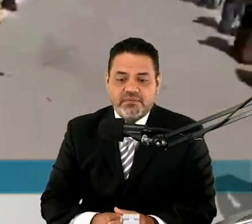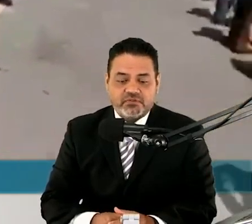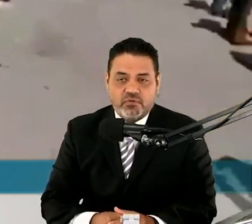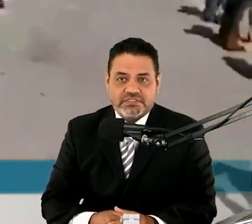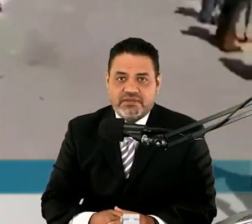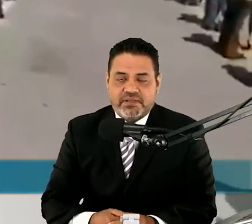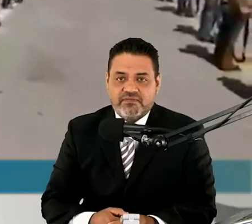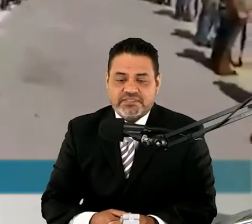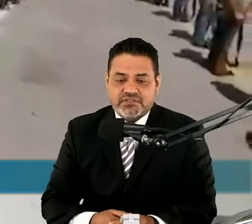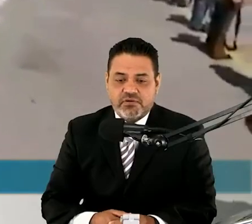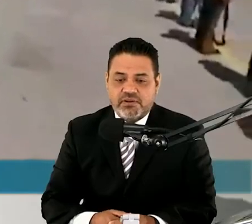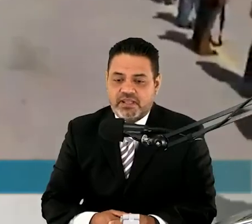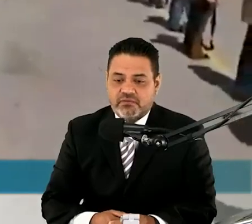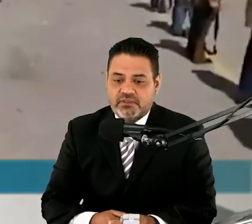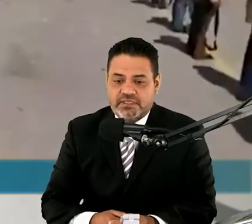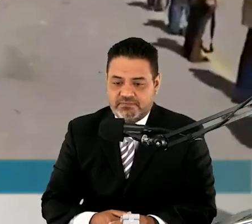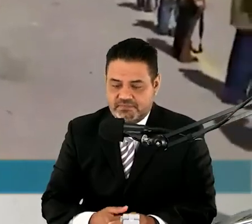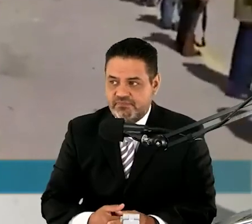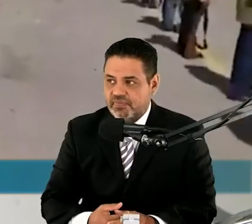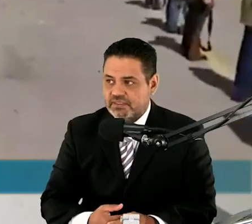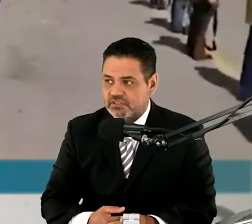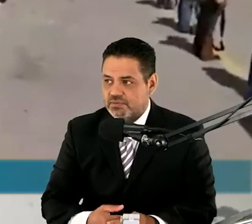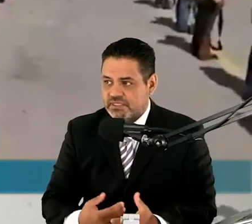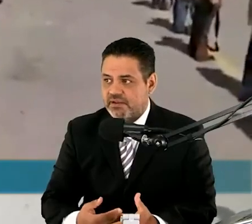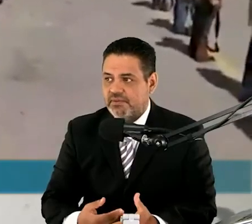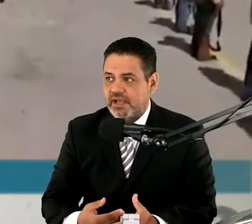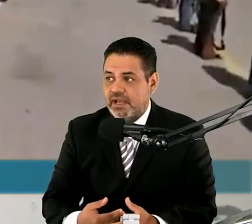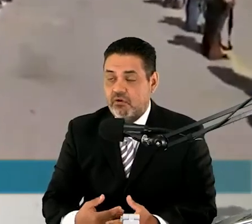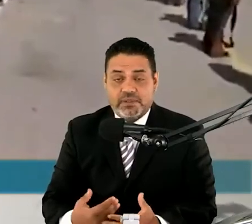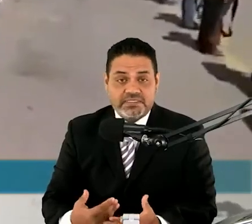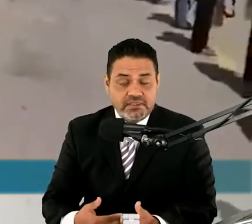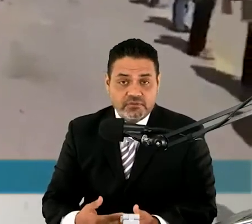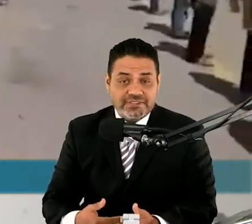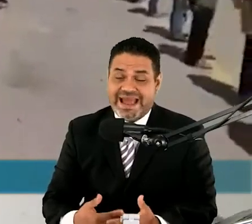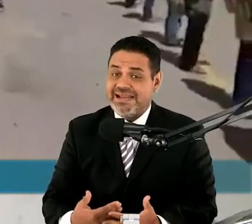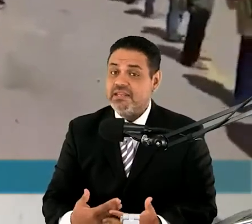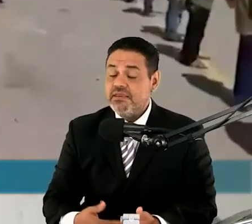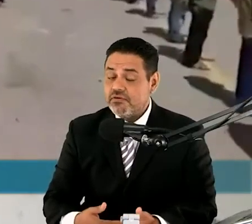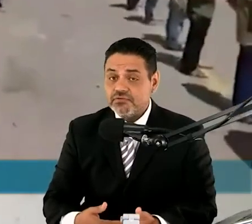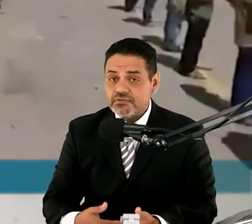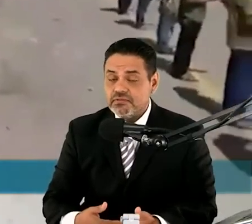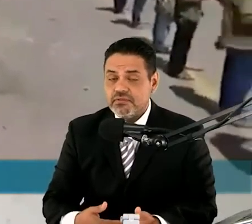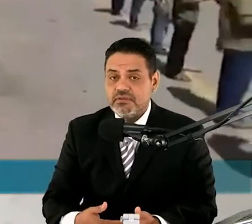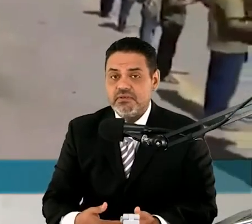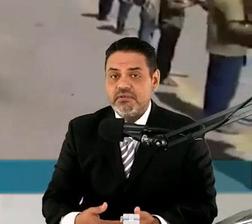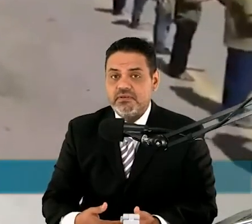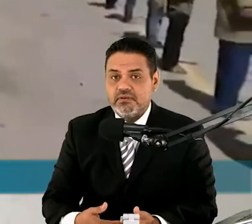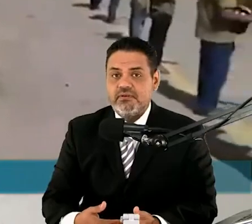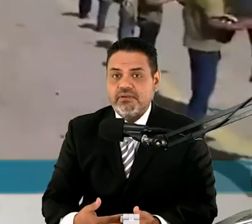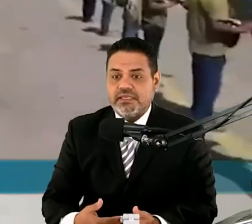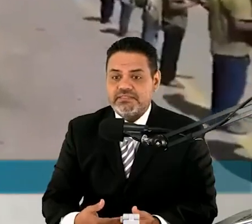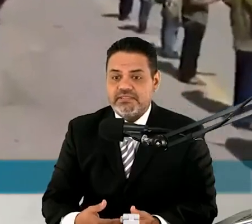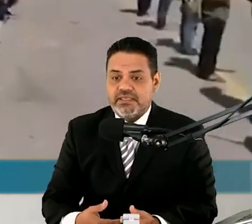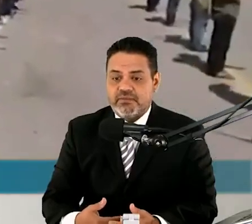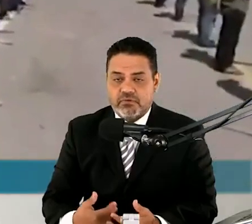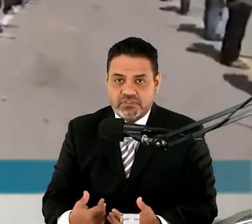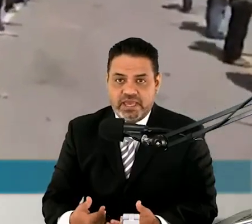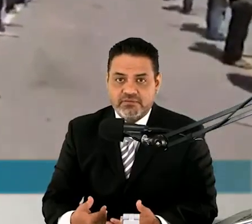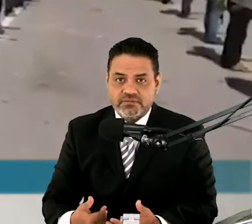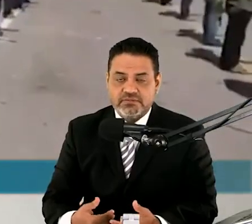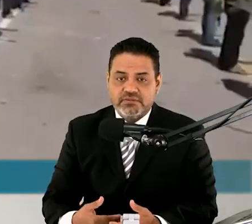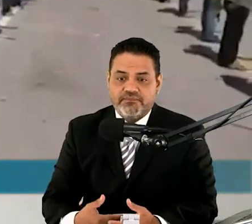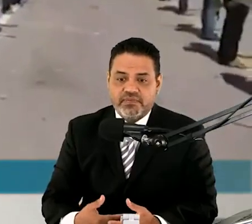pues hubo esta manifestación en donde se observa a jovencitos a niños no esté